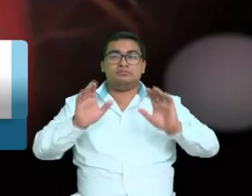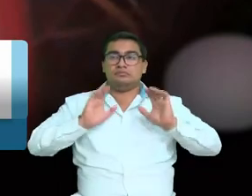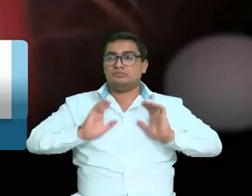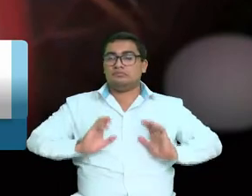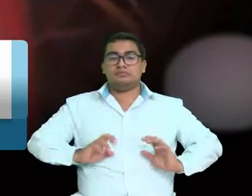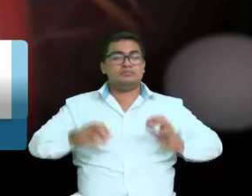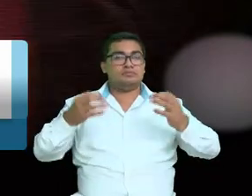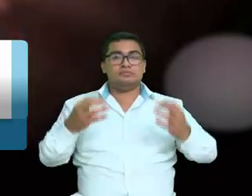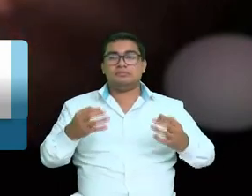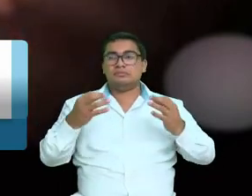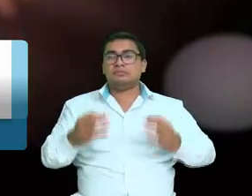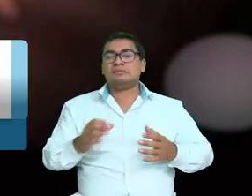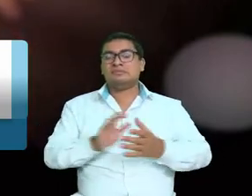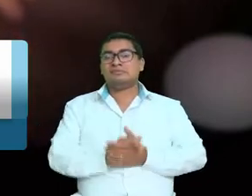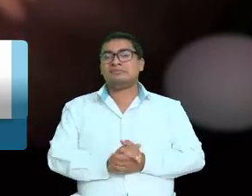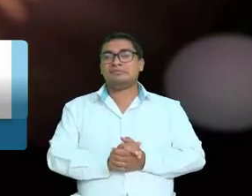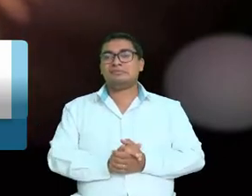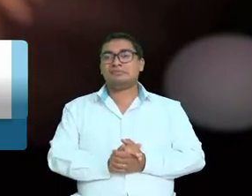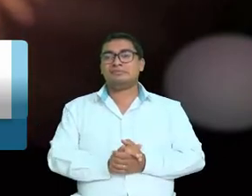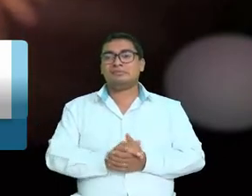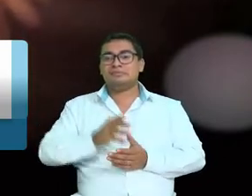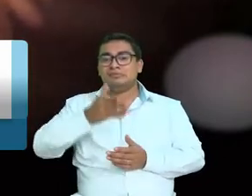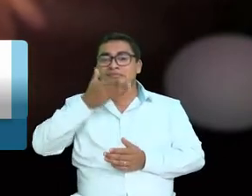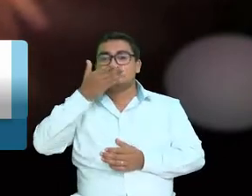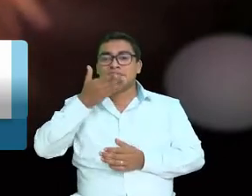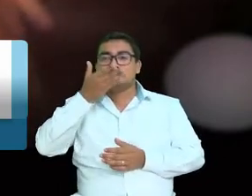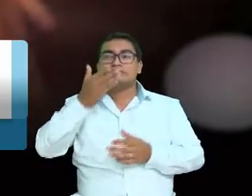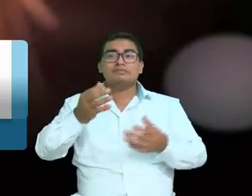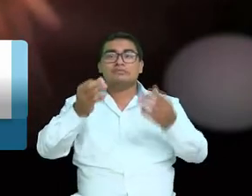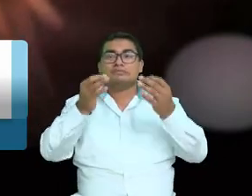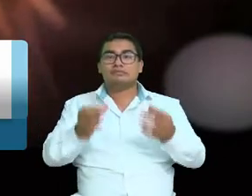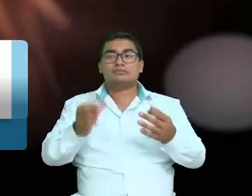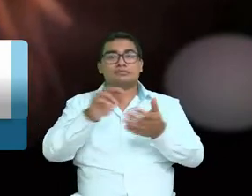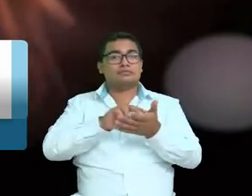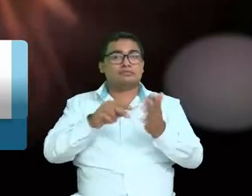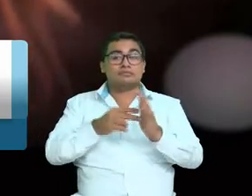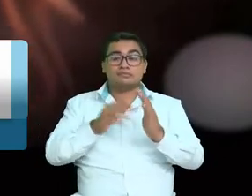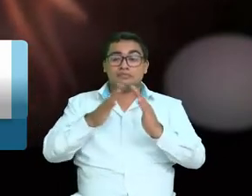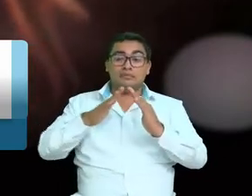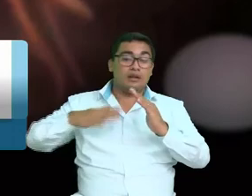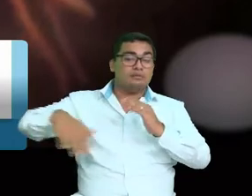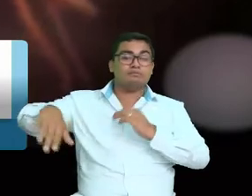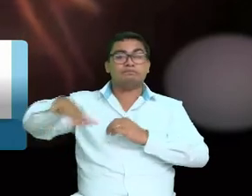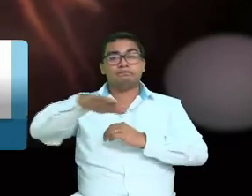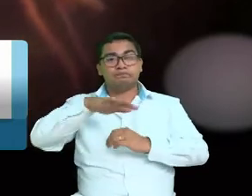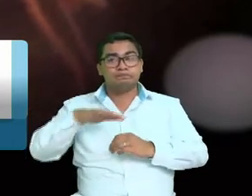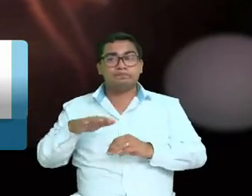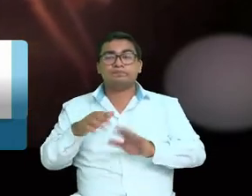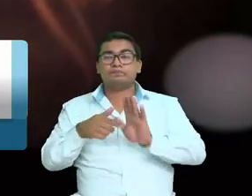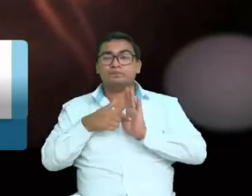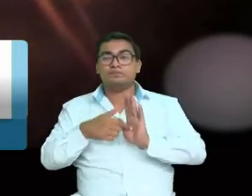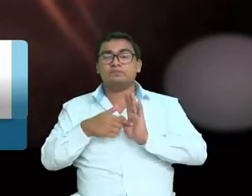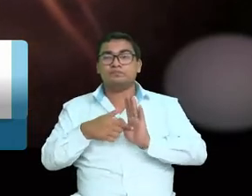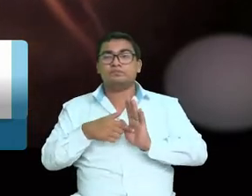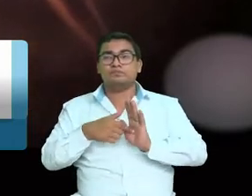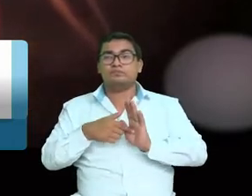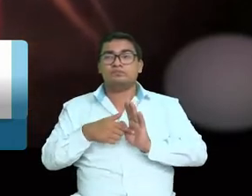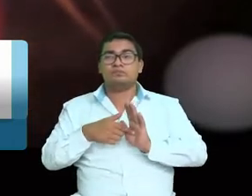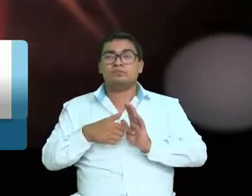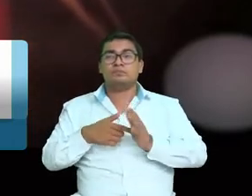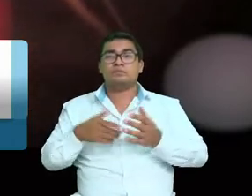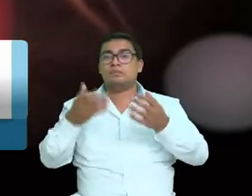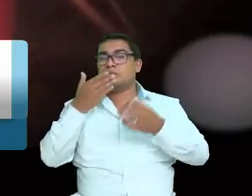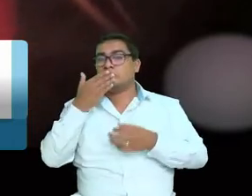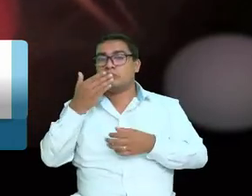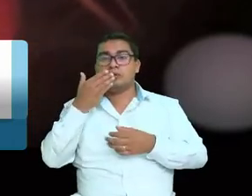fluye muy bien. Además de respirar muy bien, que su entorno en la casa no esté un aire contaminado. Ah, claro,